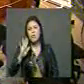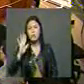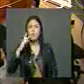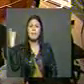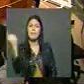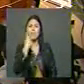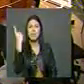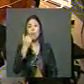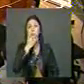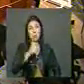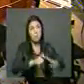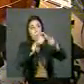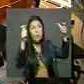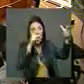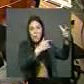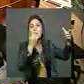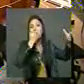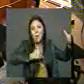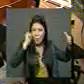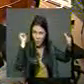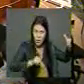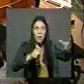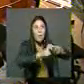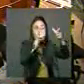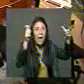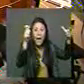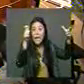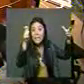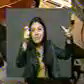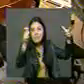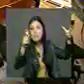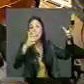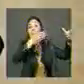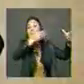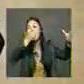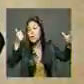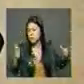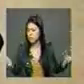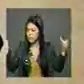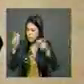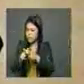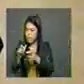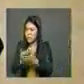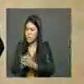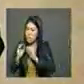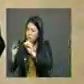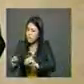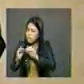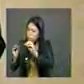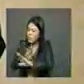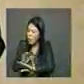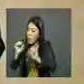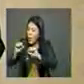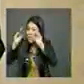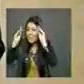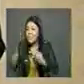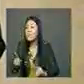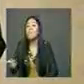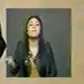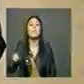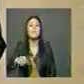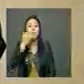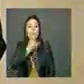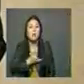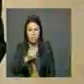Las mayorías se equivocan y por eso mismo es mejor que la decisión la tome un tercero más preparado que, como ya se dijo, también puede equivocarse y